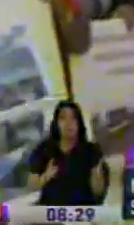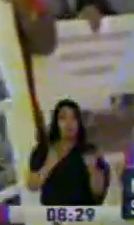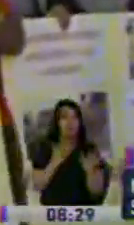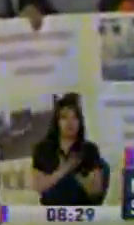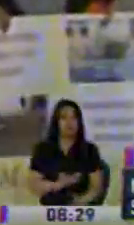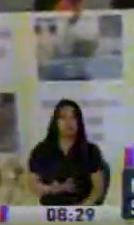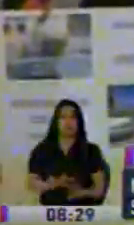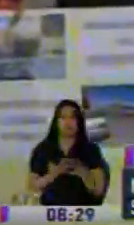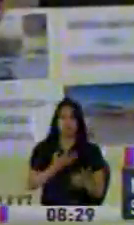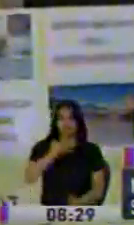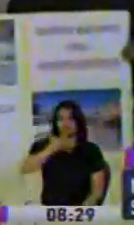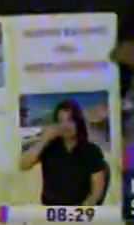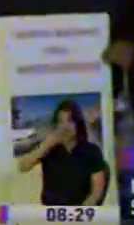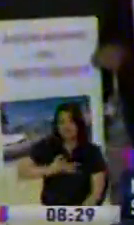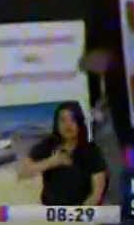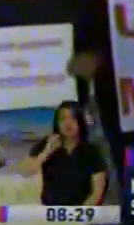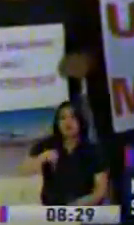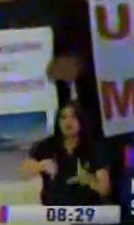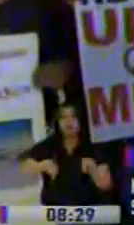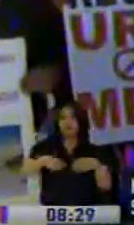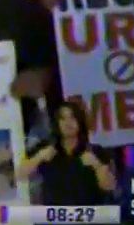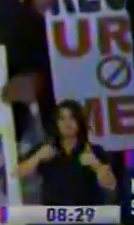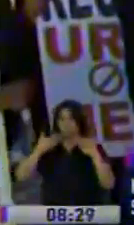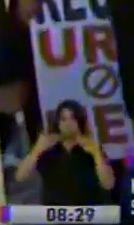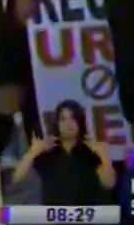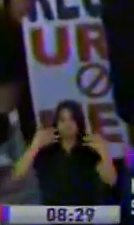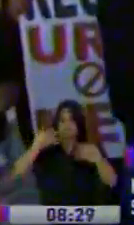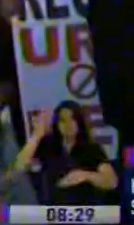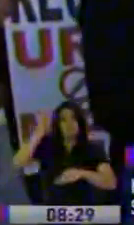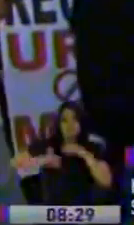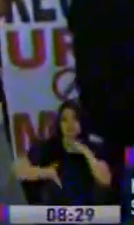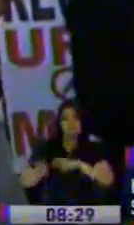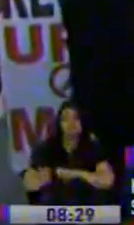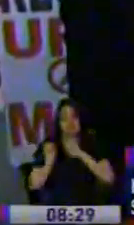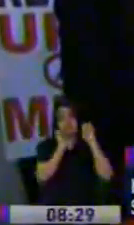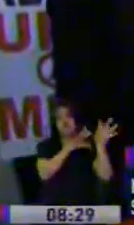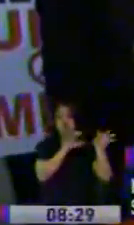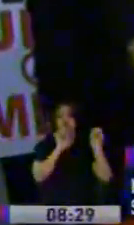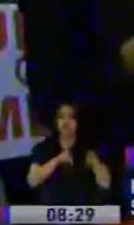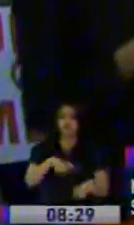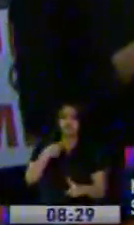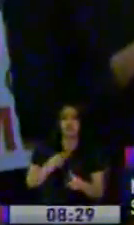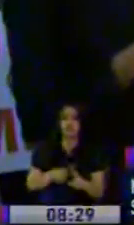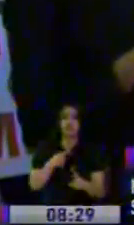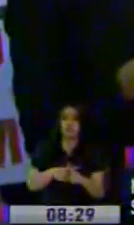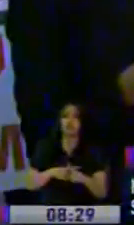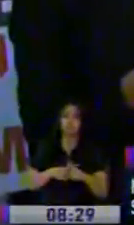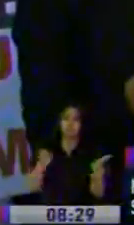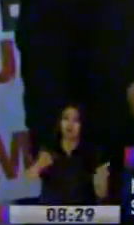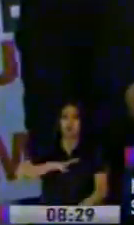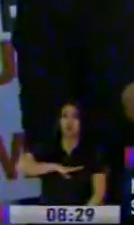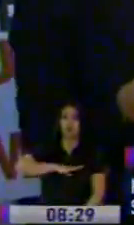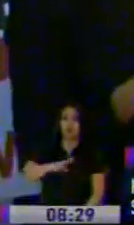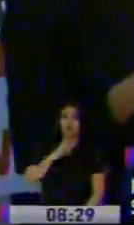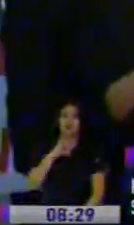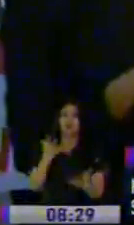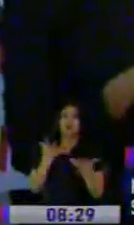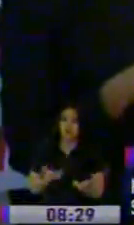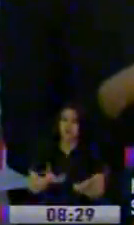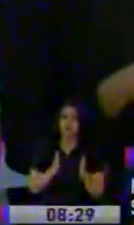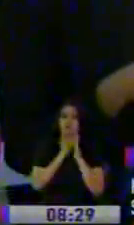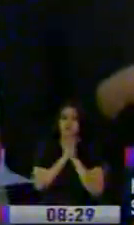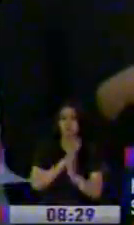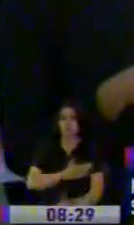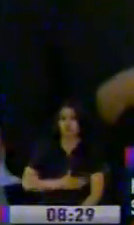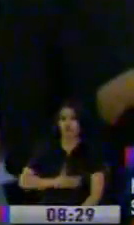espera de que se cumpla todo ese plazo para nosotros poder bajar. Pero sí, señor alcalde, nosotros queremos pedirle,